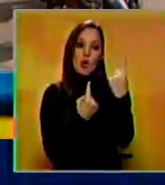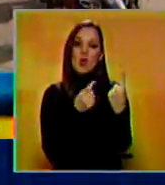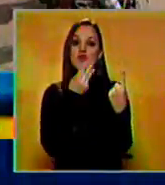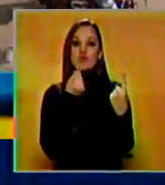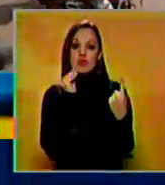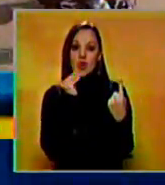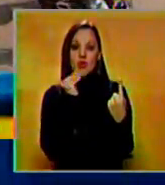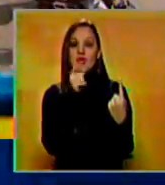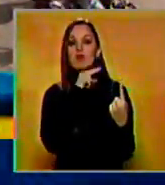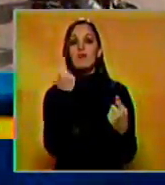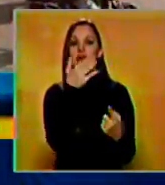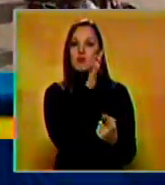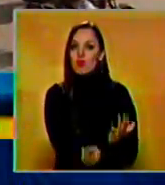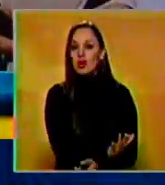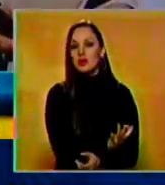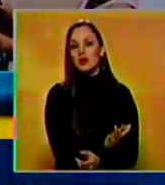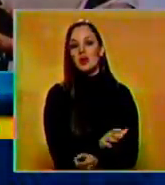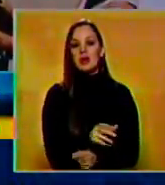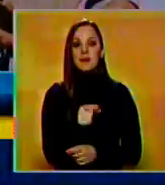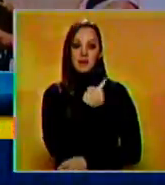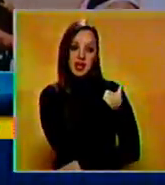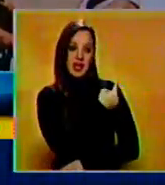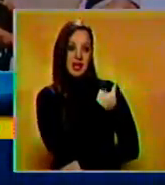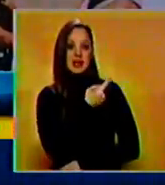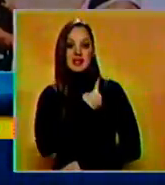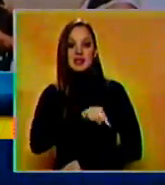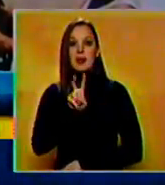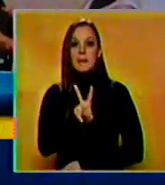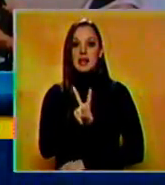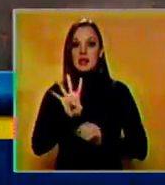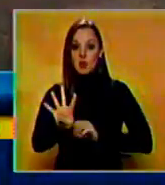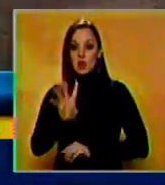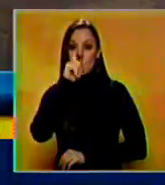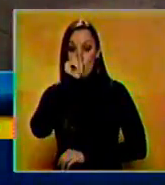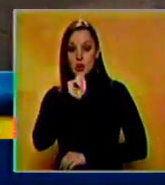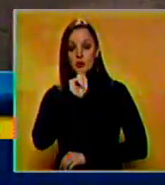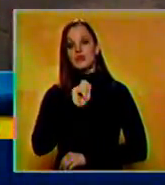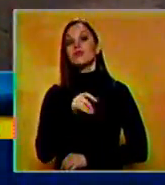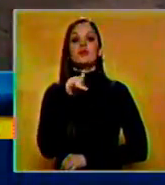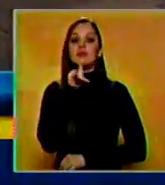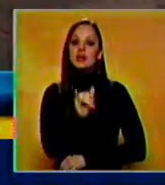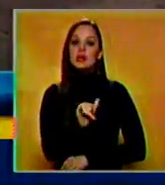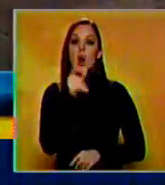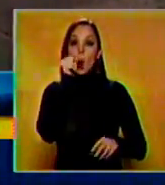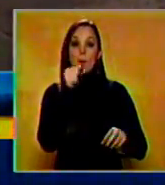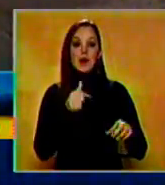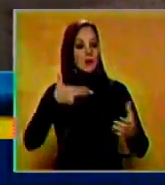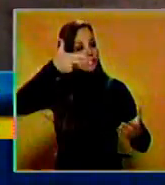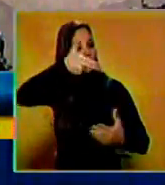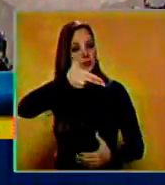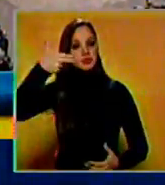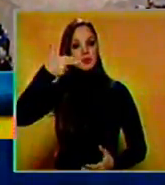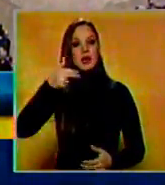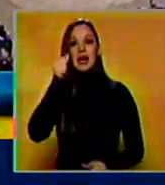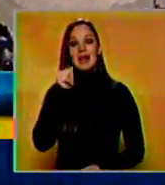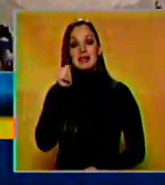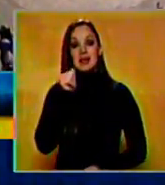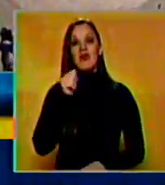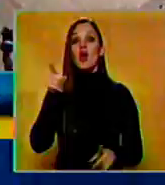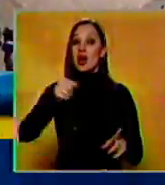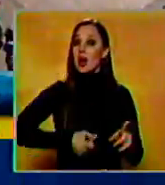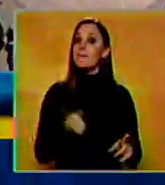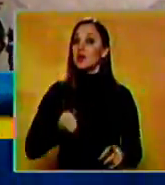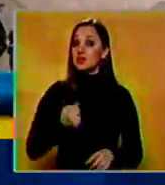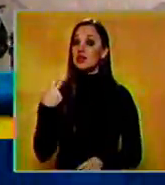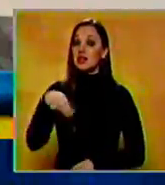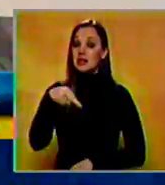compañeros identificado como Alexander Castilla, de 24 años. Según denunciaron, Castilla fue ultimado el pasado sábado por funcionarios de la